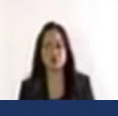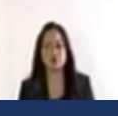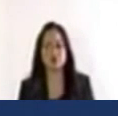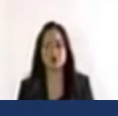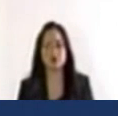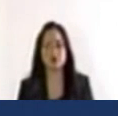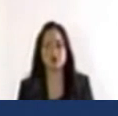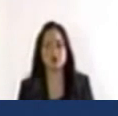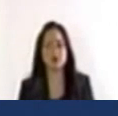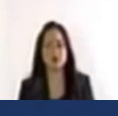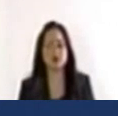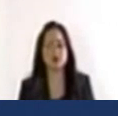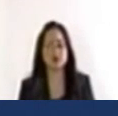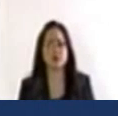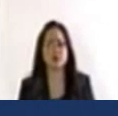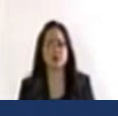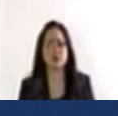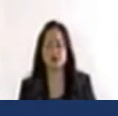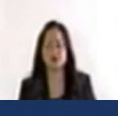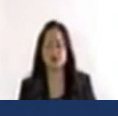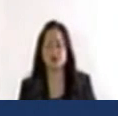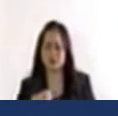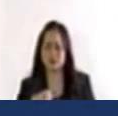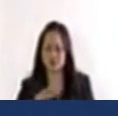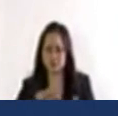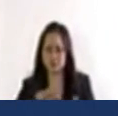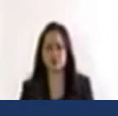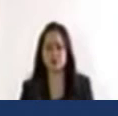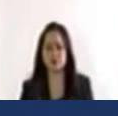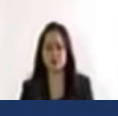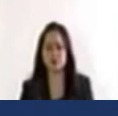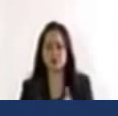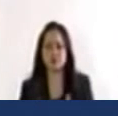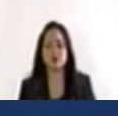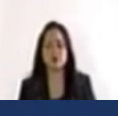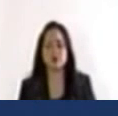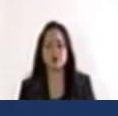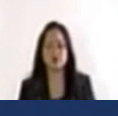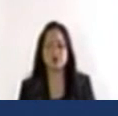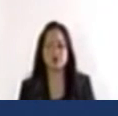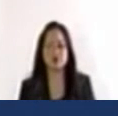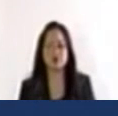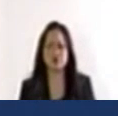verdaderamente mostraron un compromiso muy decidido en esta reforma.